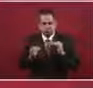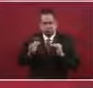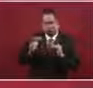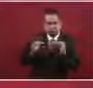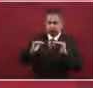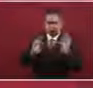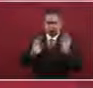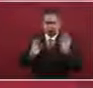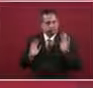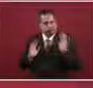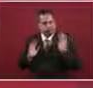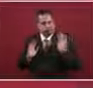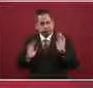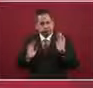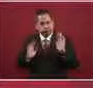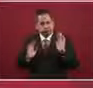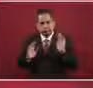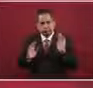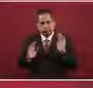la